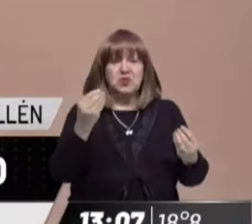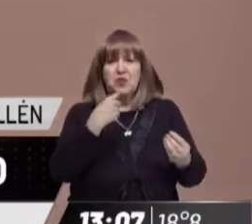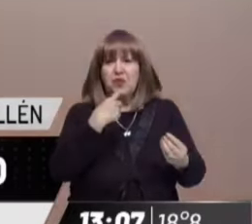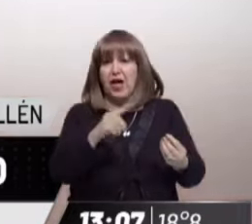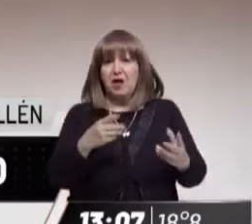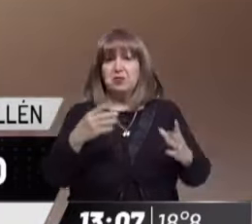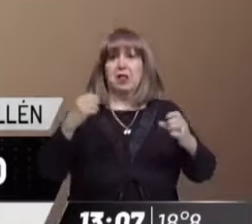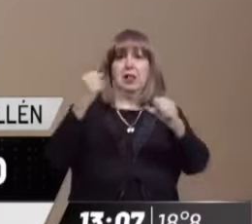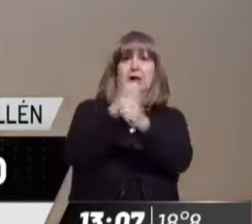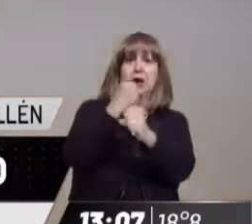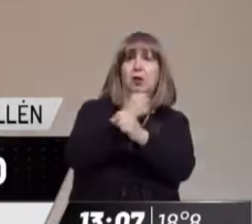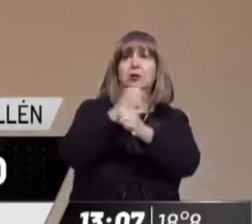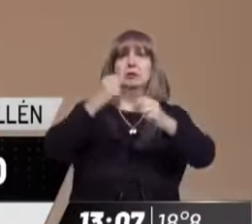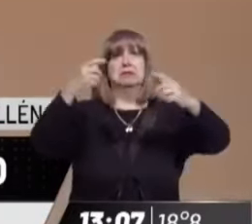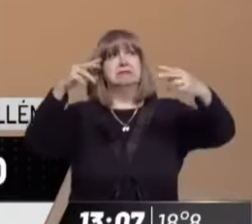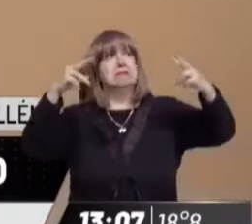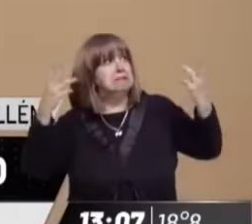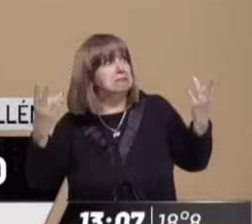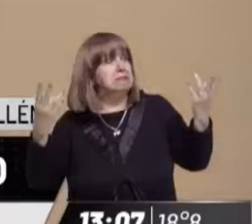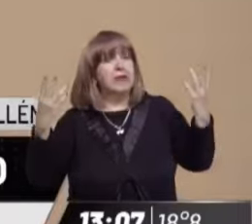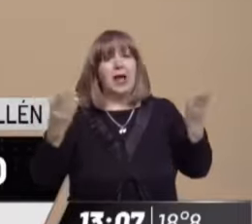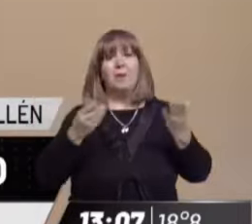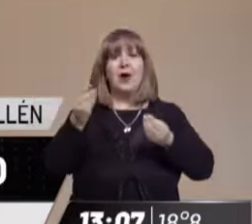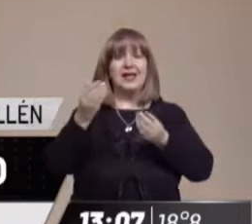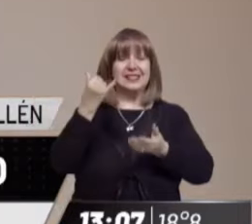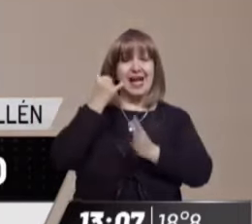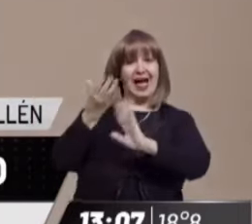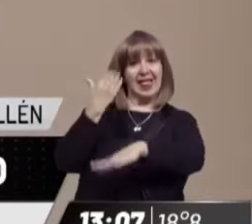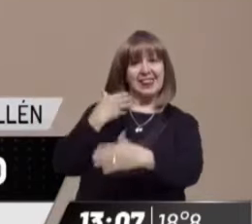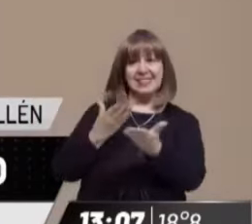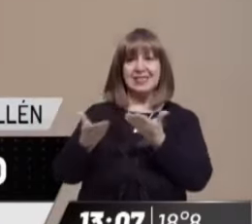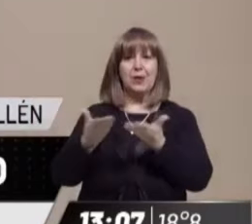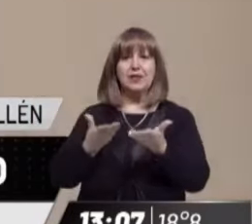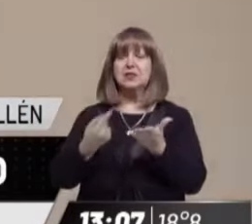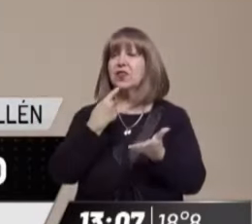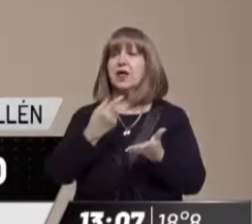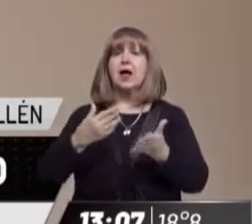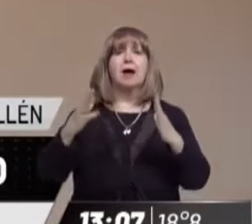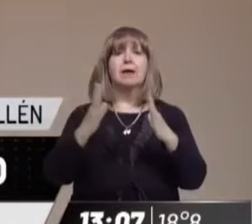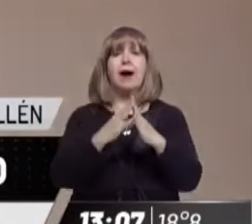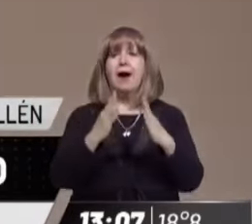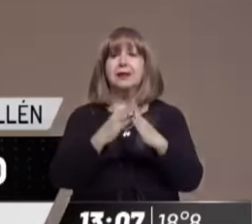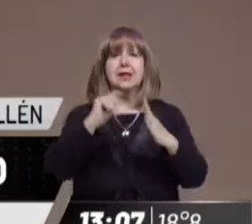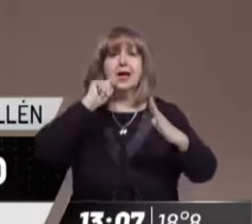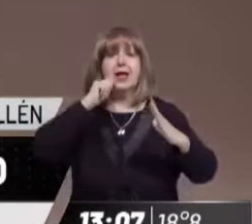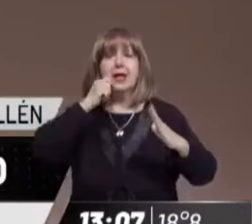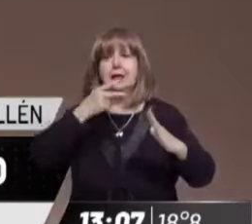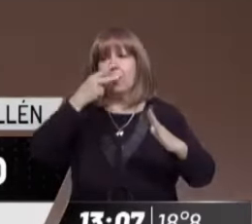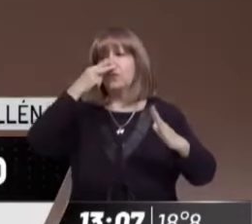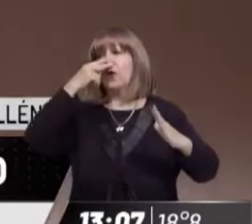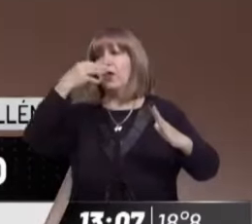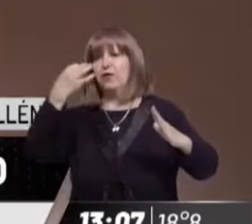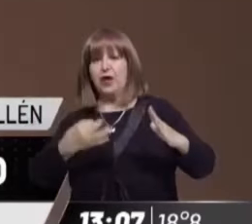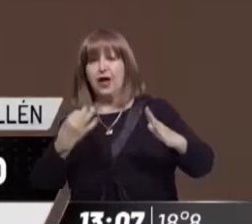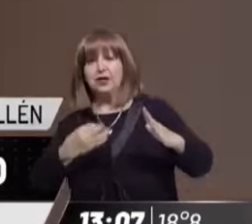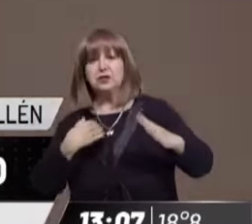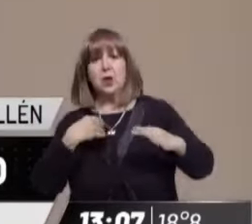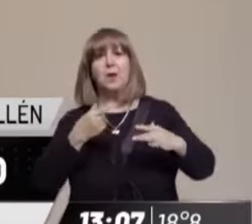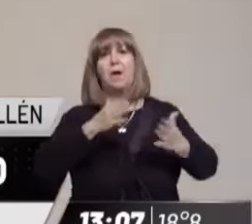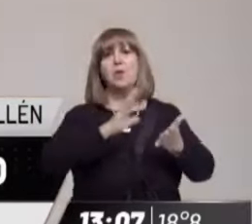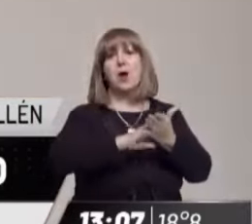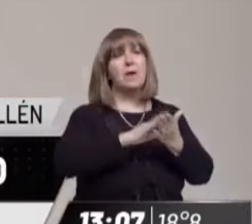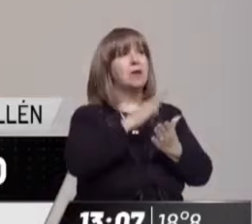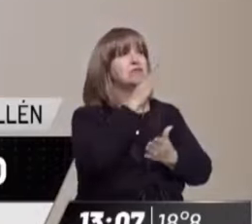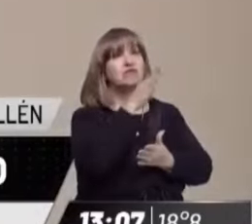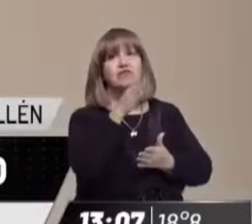entregar. Claro. Hay un servicio que se ofrece por algunas empresas de la provincia, te muestran una cosa, pero cuando te la entregan es